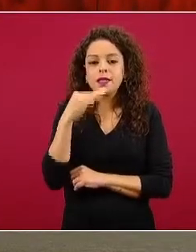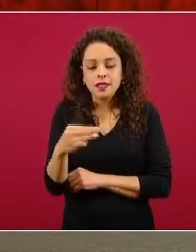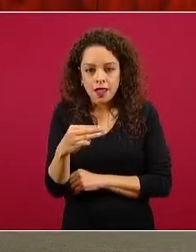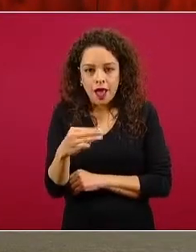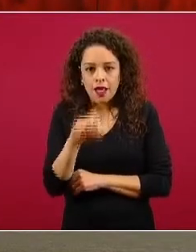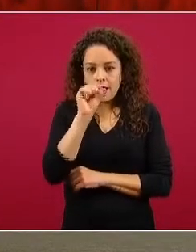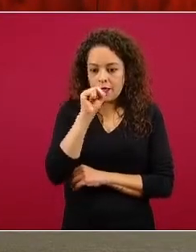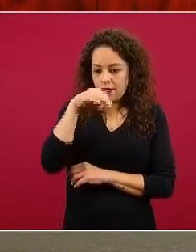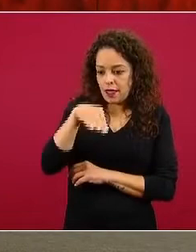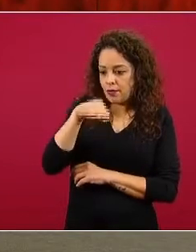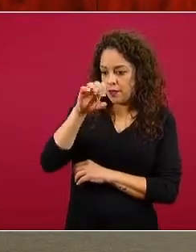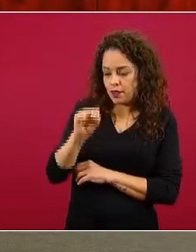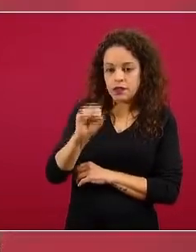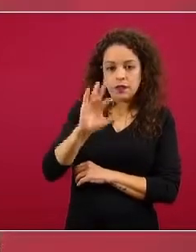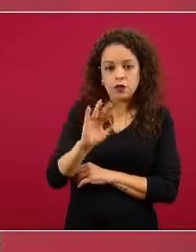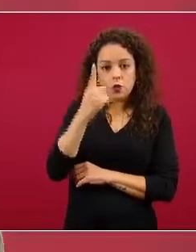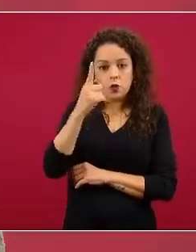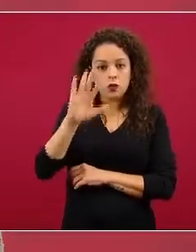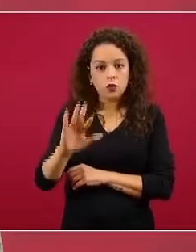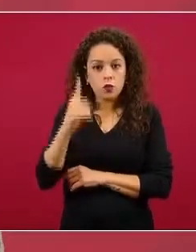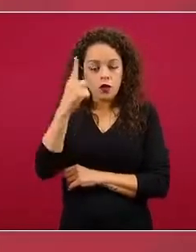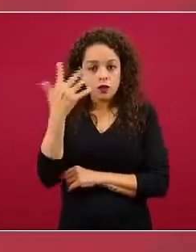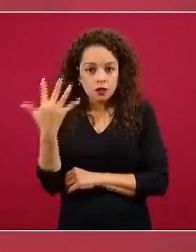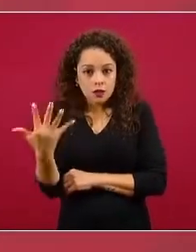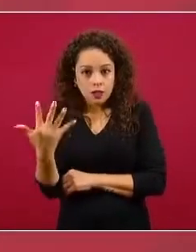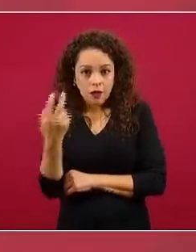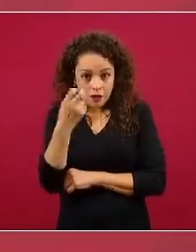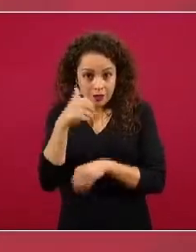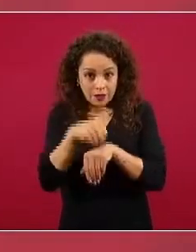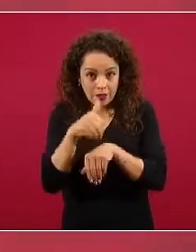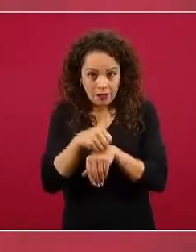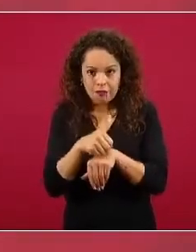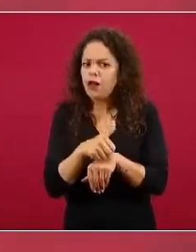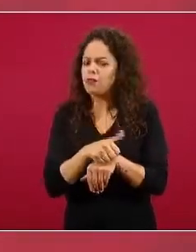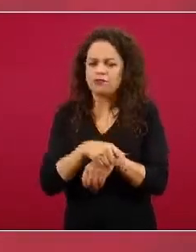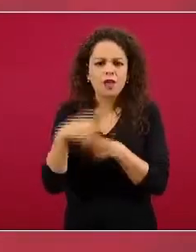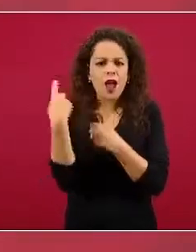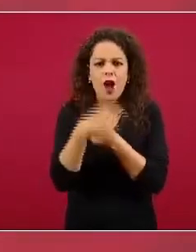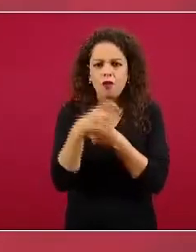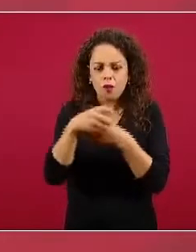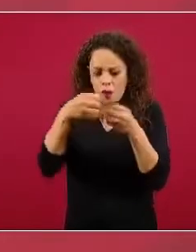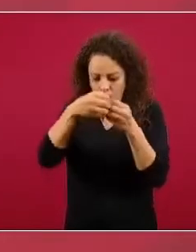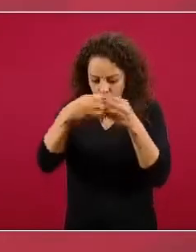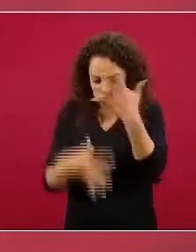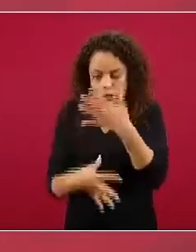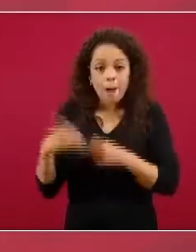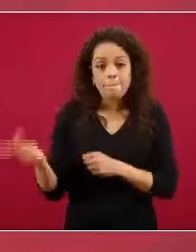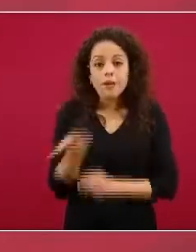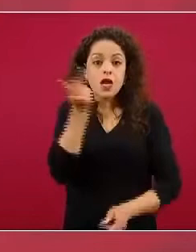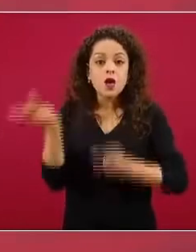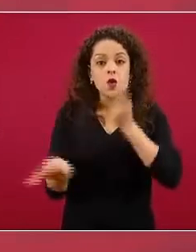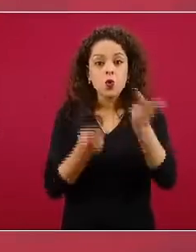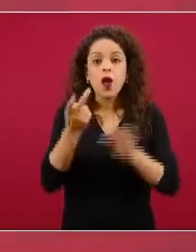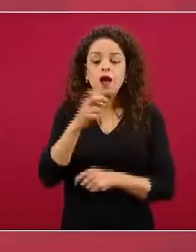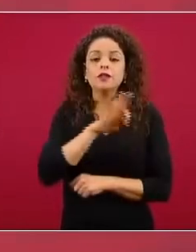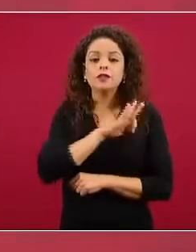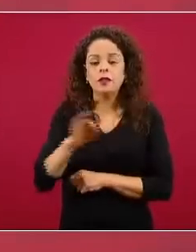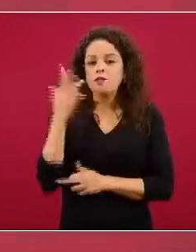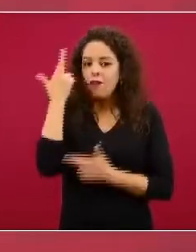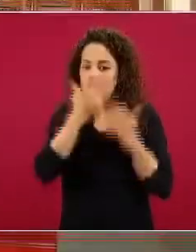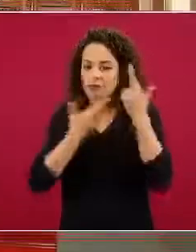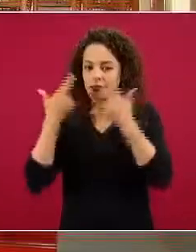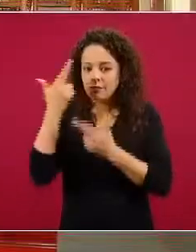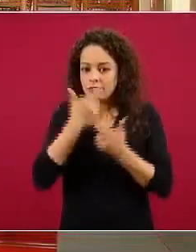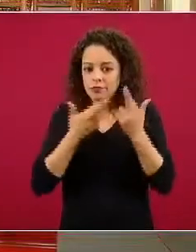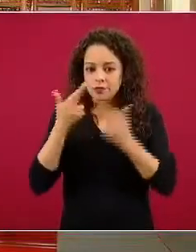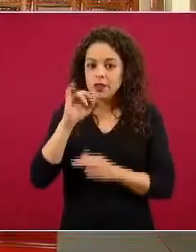al 51515 y automáticamente se despliega un cuestionario que permite evaluar la probabilidad